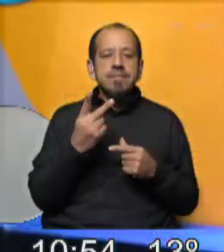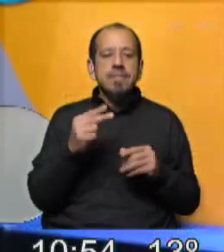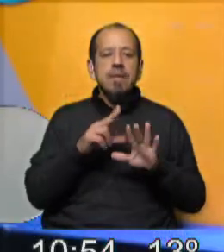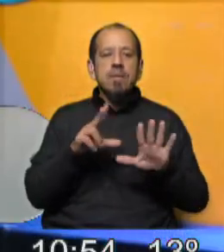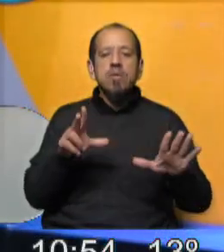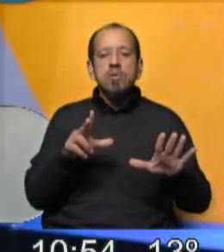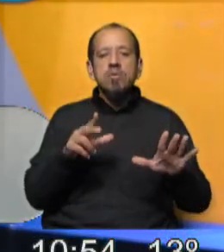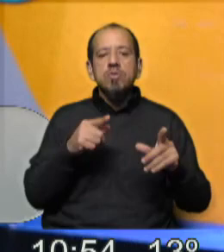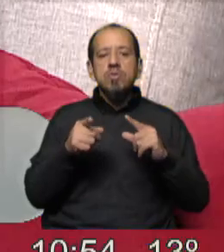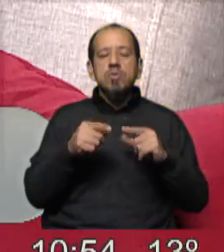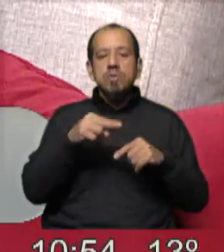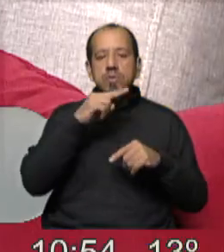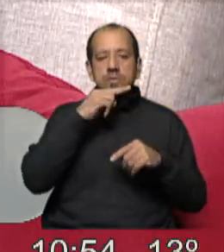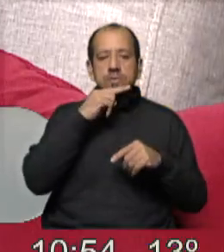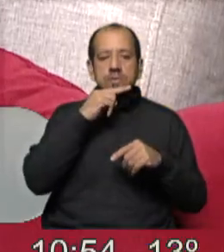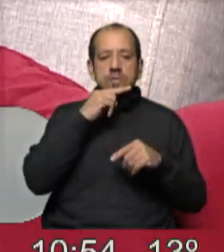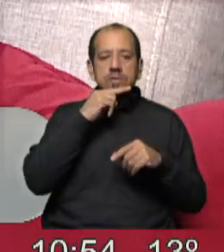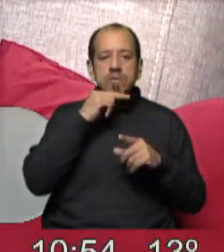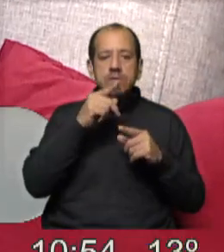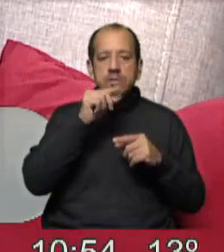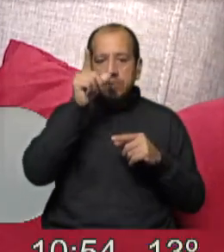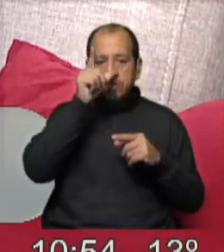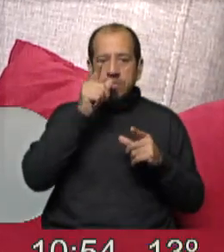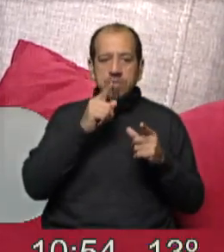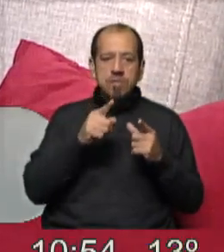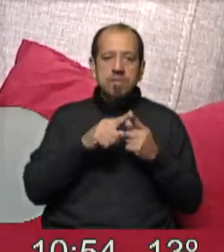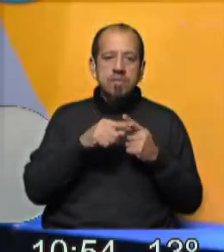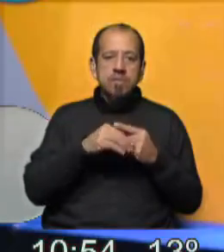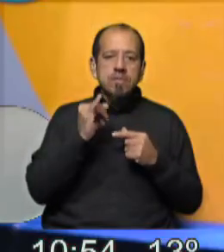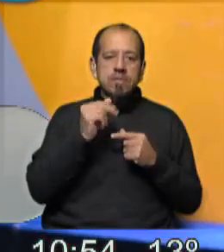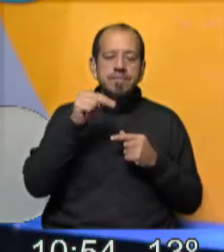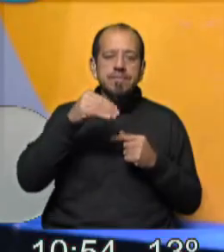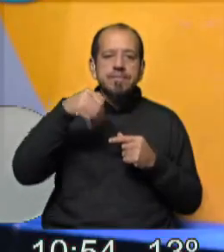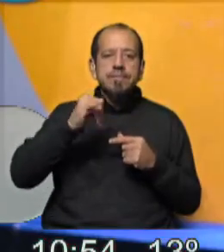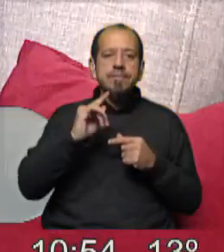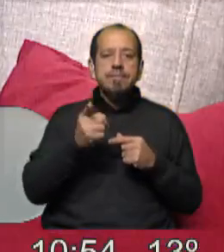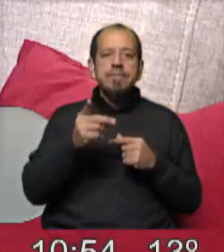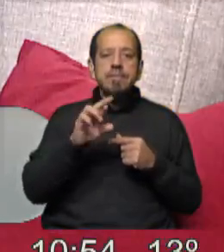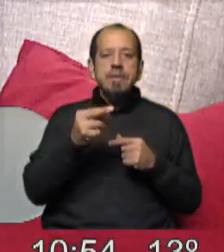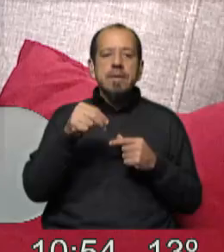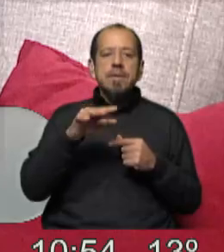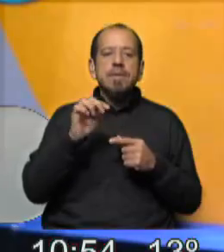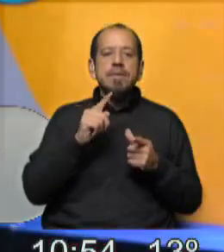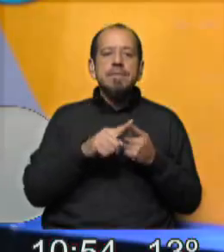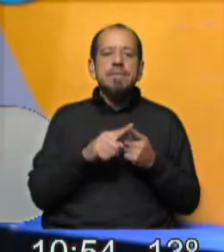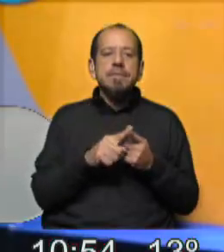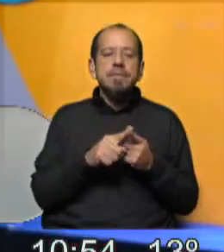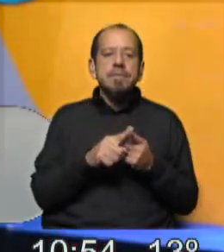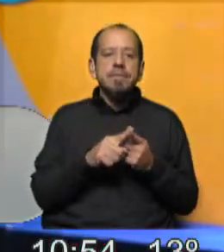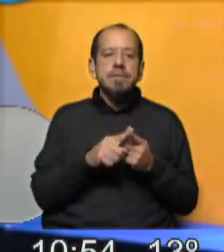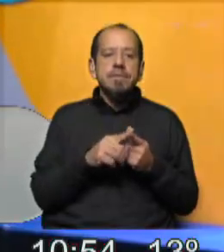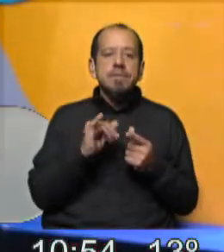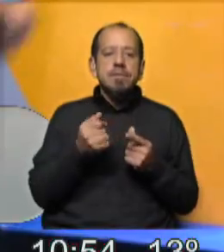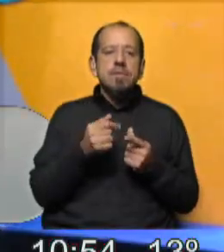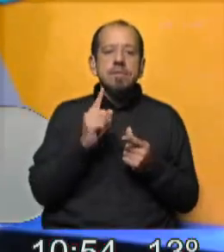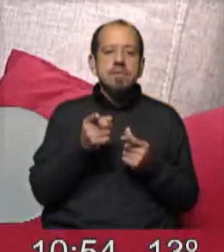28, que era viernes, dijimos. Viernes 28 de julio. De julio. En Inmigrantes, que es ahí en Poliíguana. Poliíguana, sí. En un sótano divino